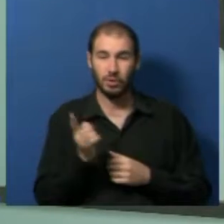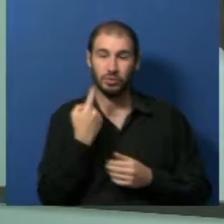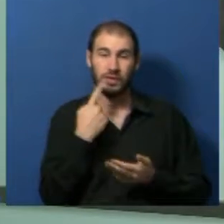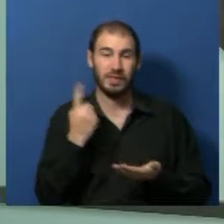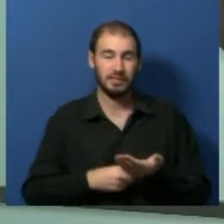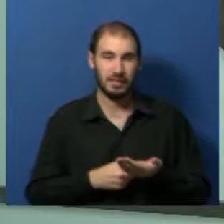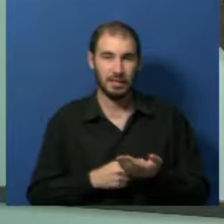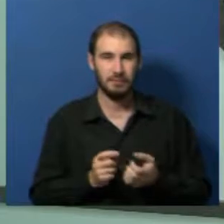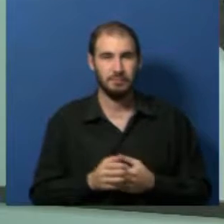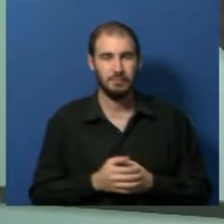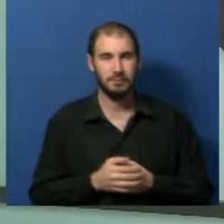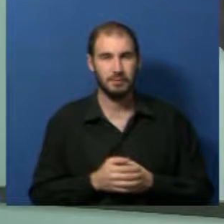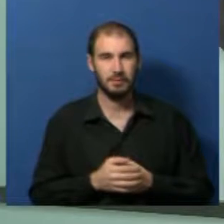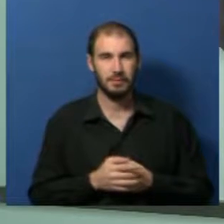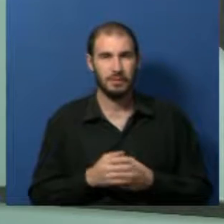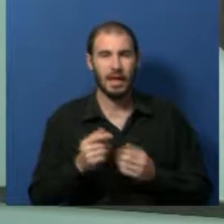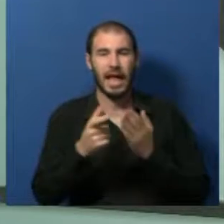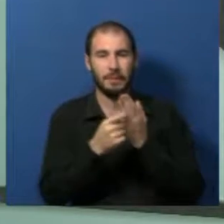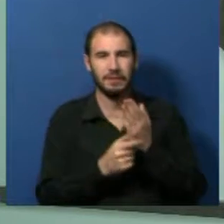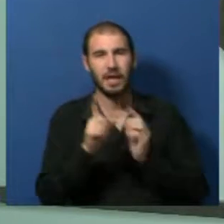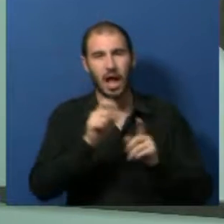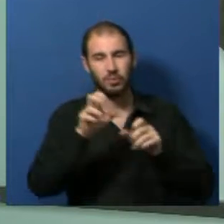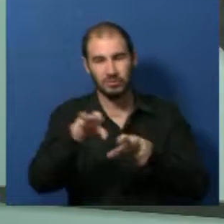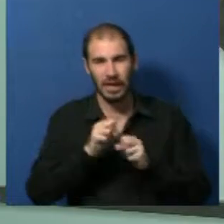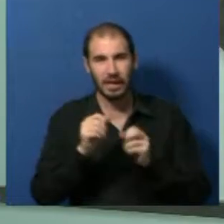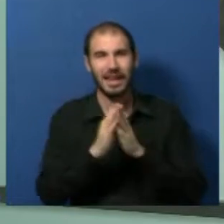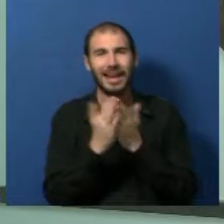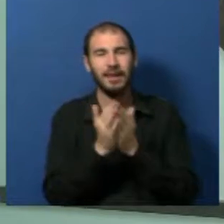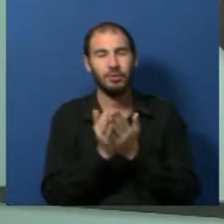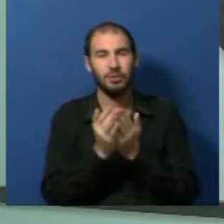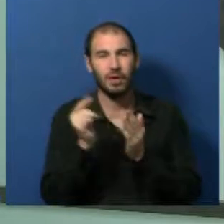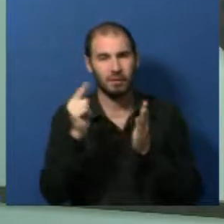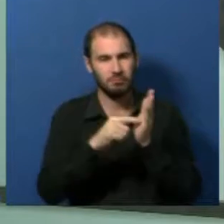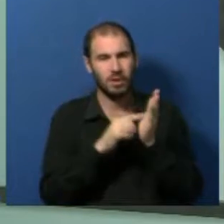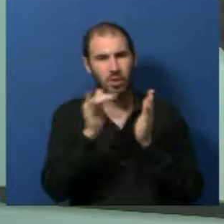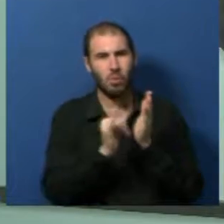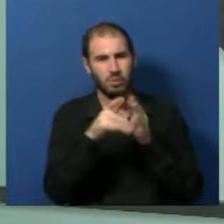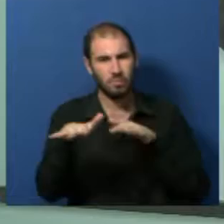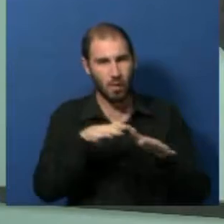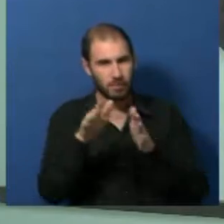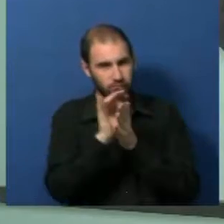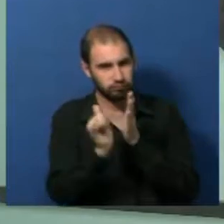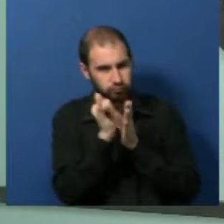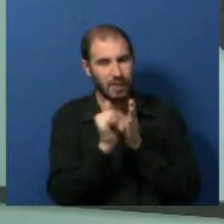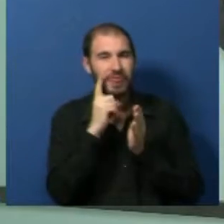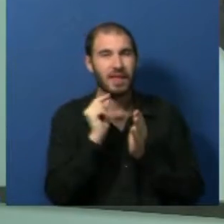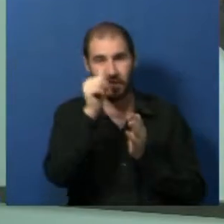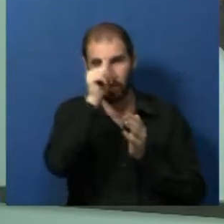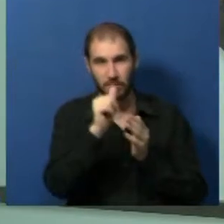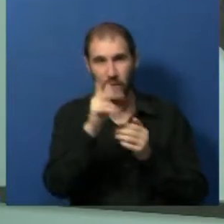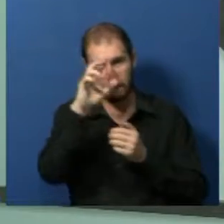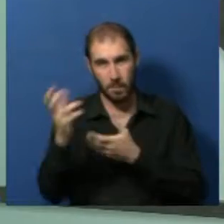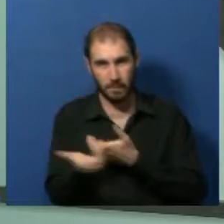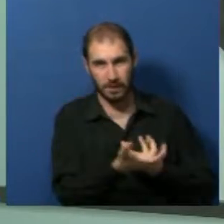decidimos secuestrar unos determinados expedientes y unos libros que constan dichos movimientos el domingo en